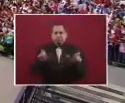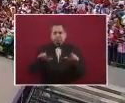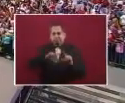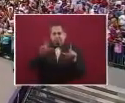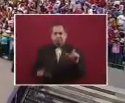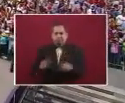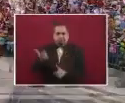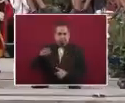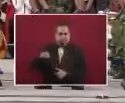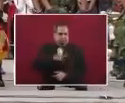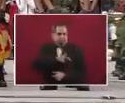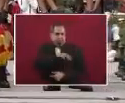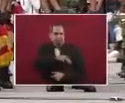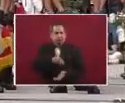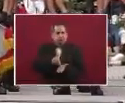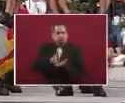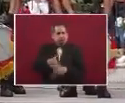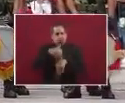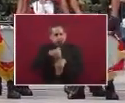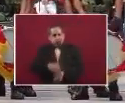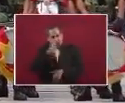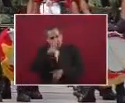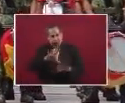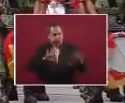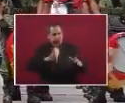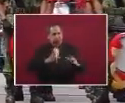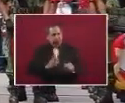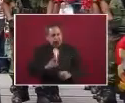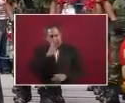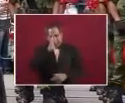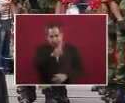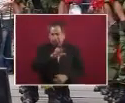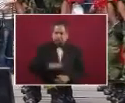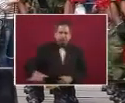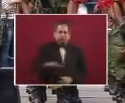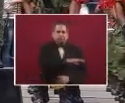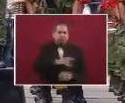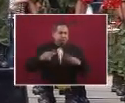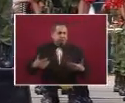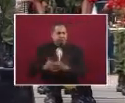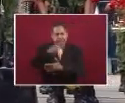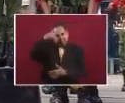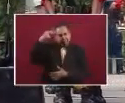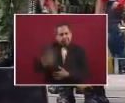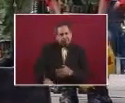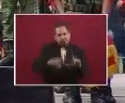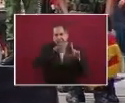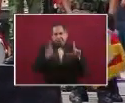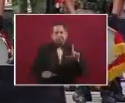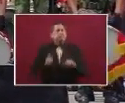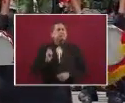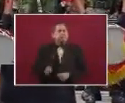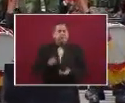Nacional refrendan su lealtad a las instituciones y al pueblo de México, con la visión de mantenerse